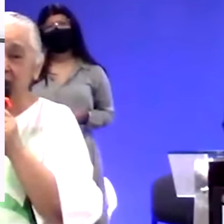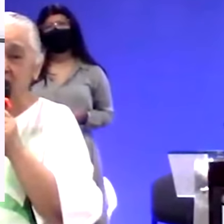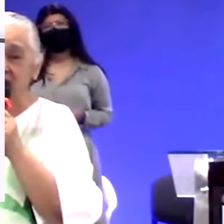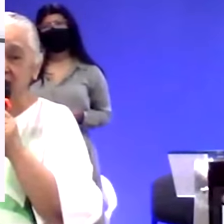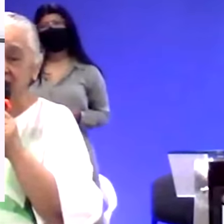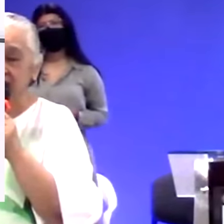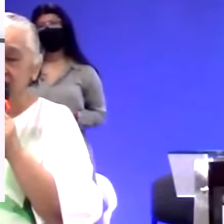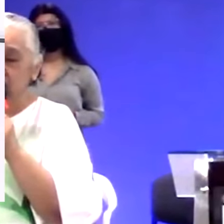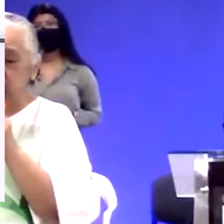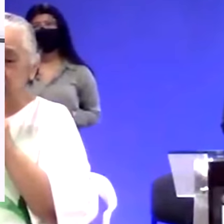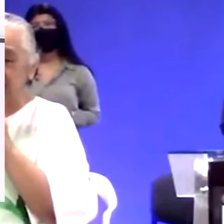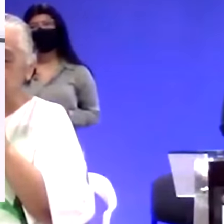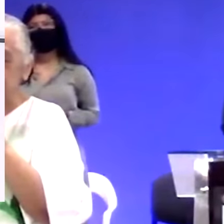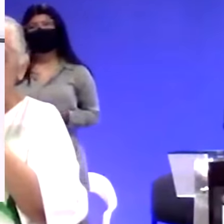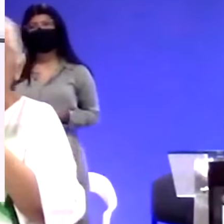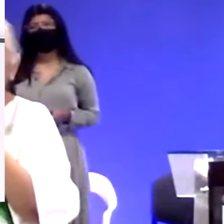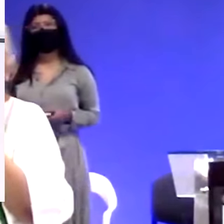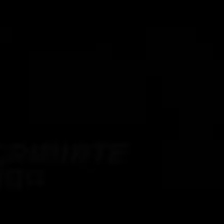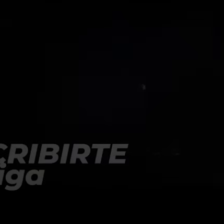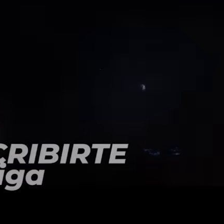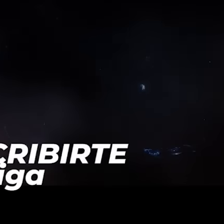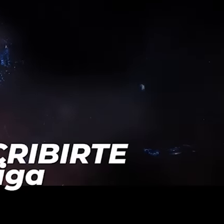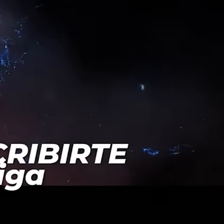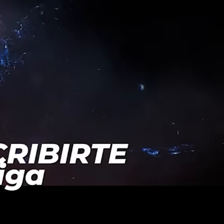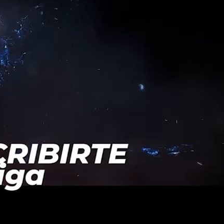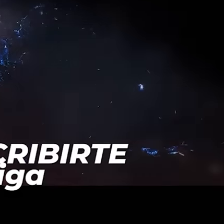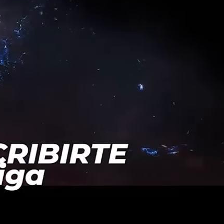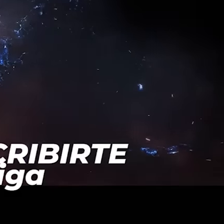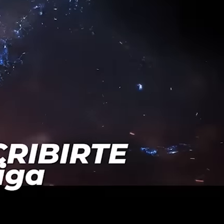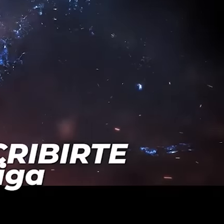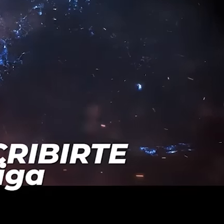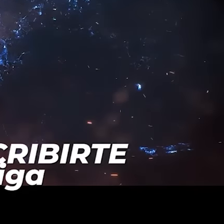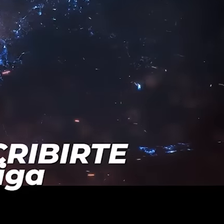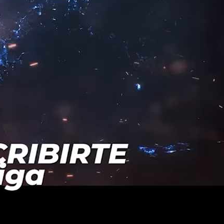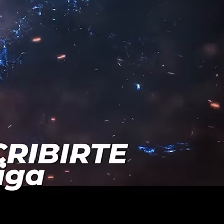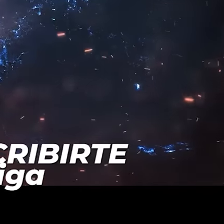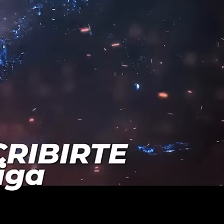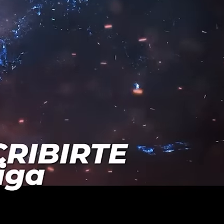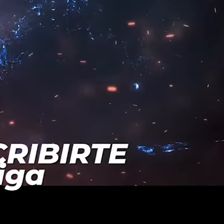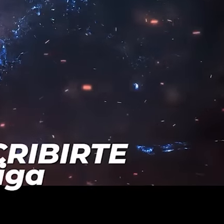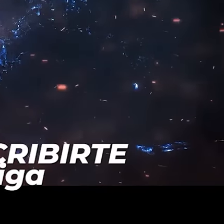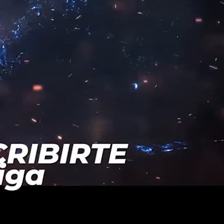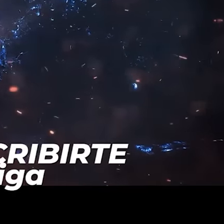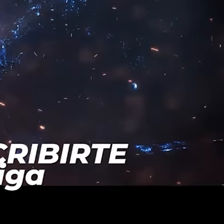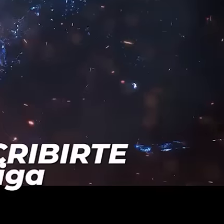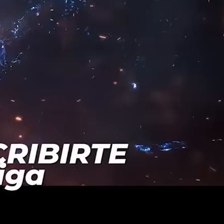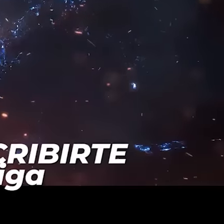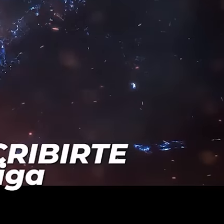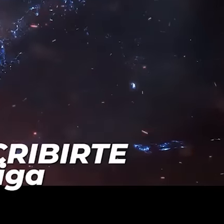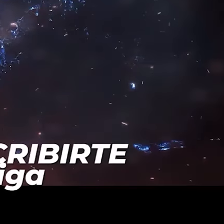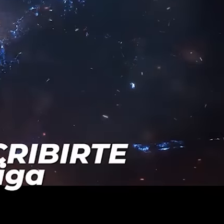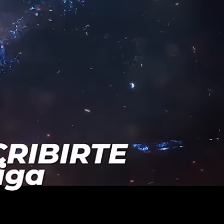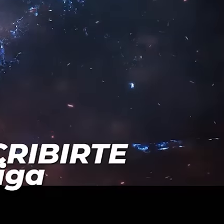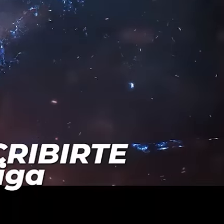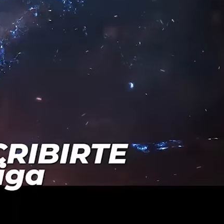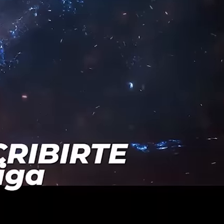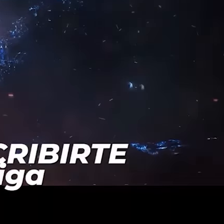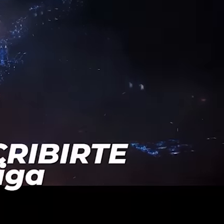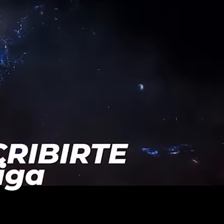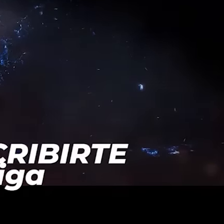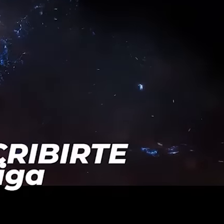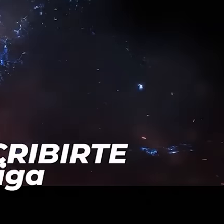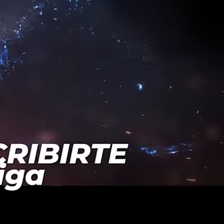del Señor. Le invito a compartir, a suscribir. Aquí voy a dejarte dos predicaciones más para que puedas escuchar la palabra del Señor. Le invito